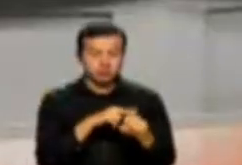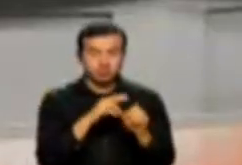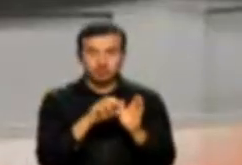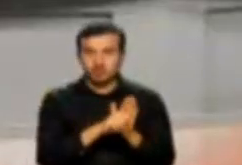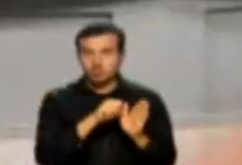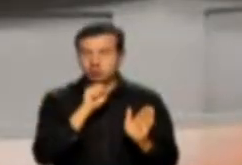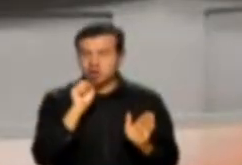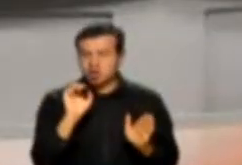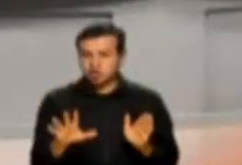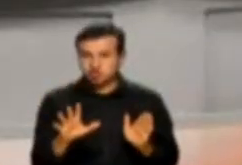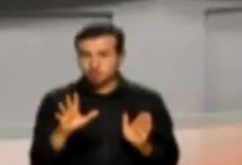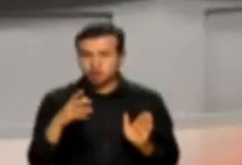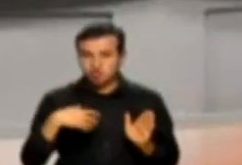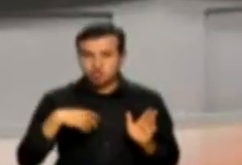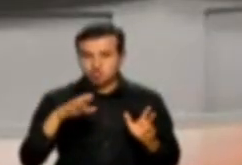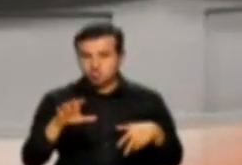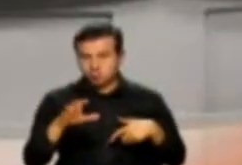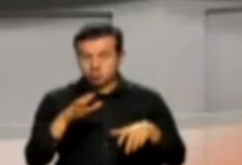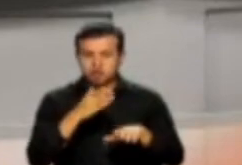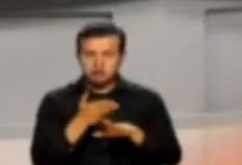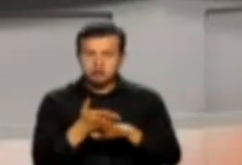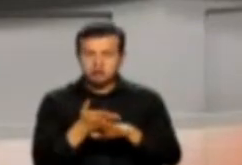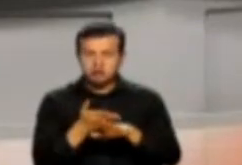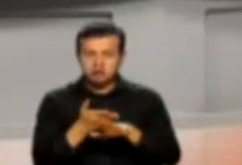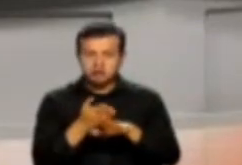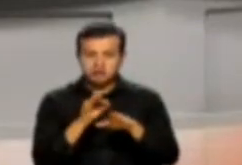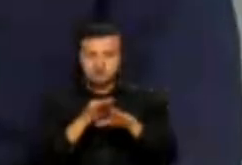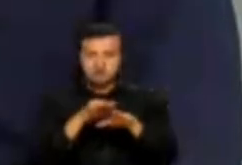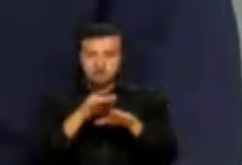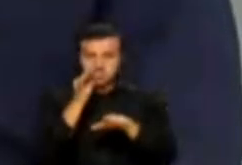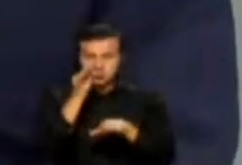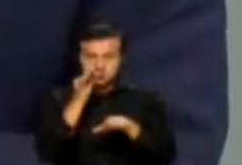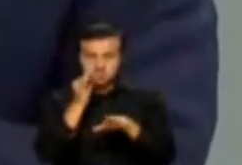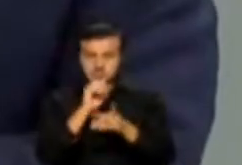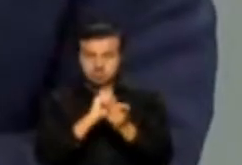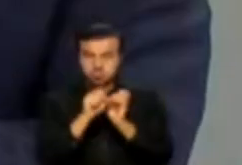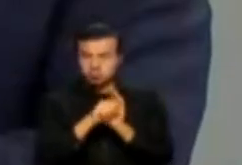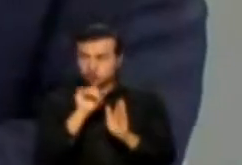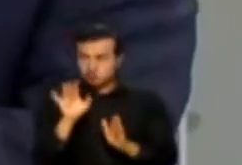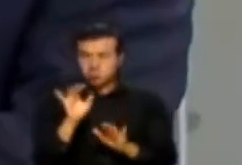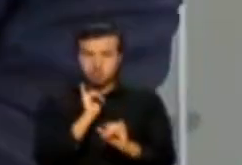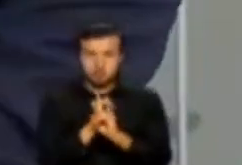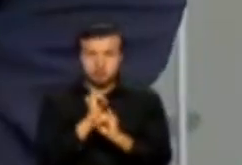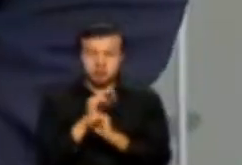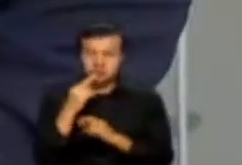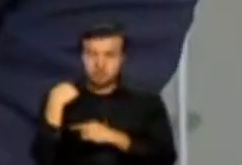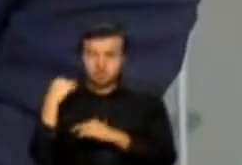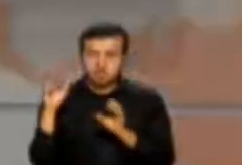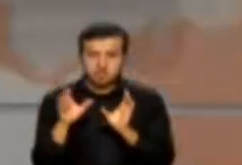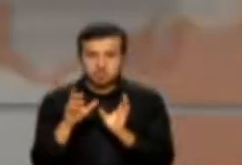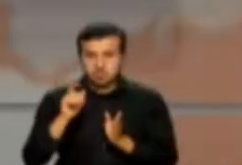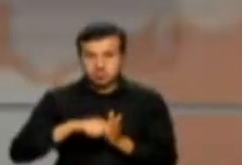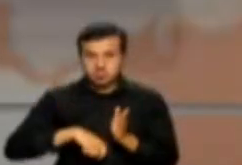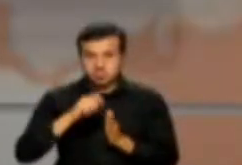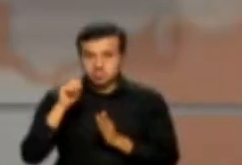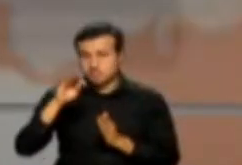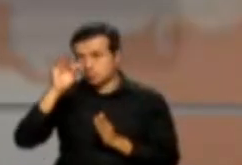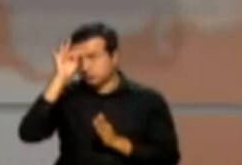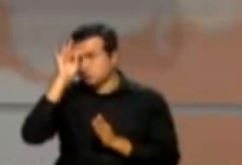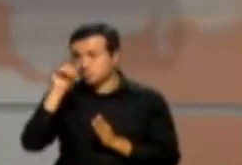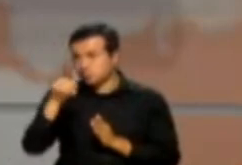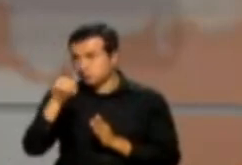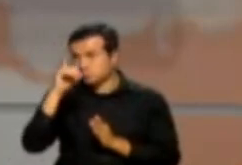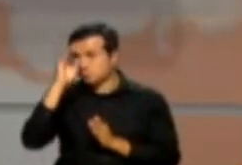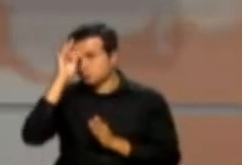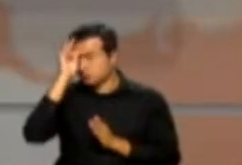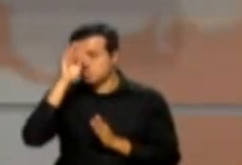de trasplantes de órganos y células y este es el organismo que debe certificar que la casa de salud en